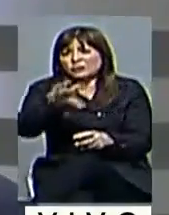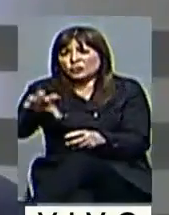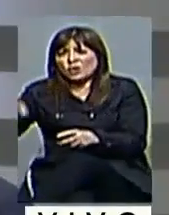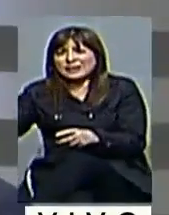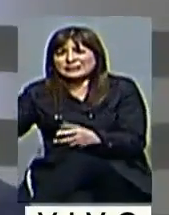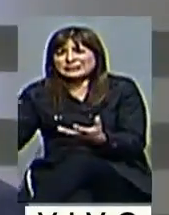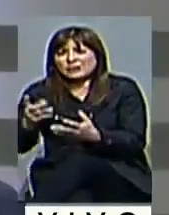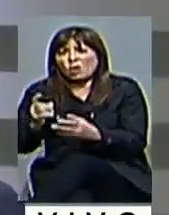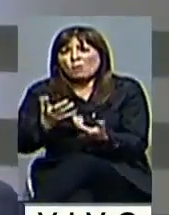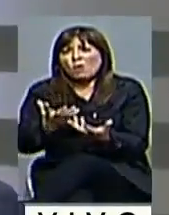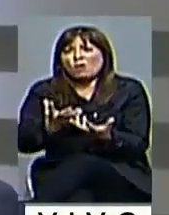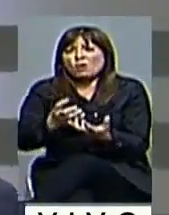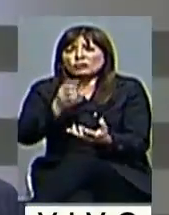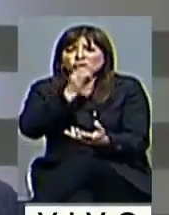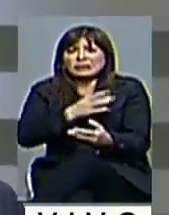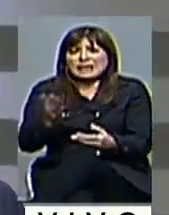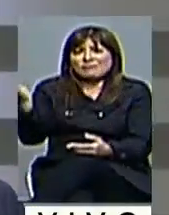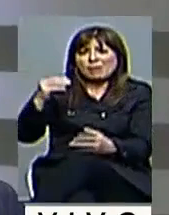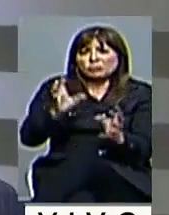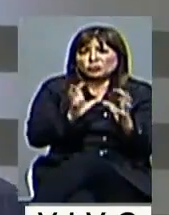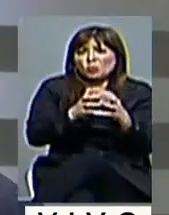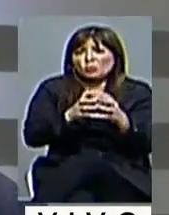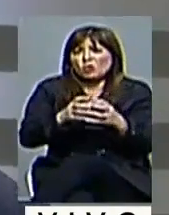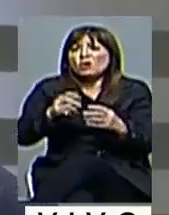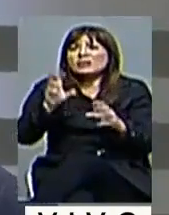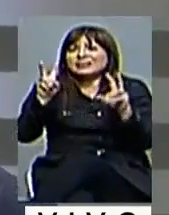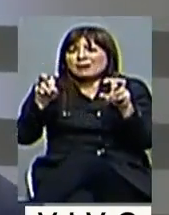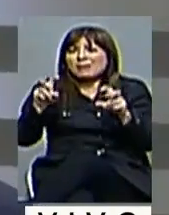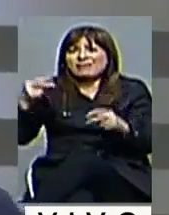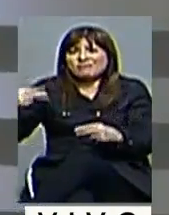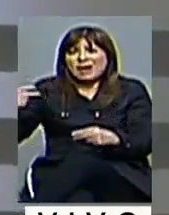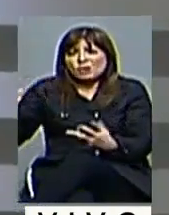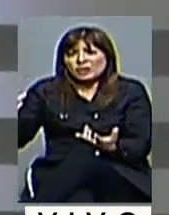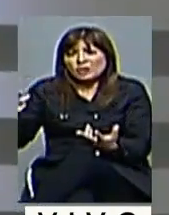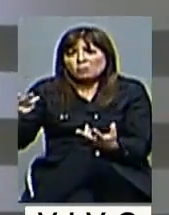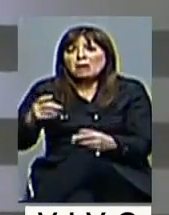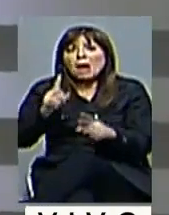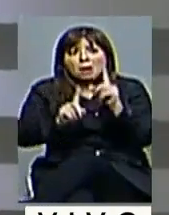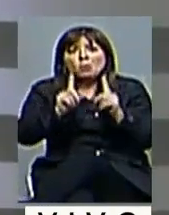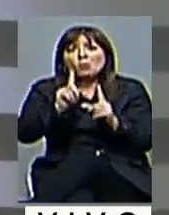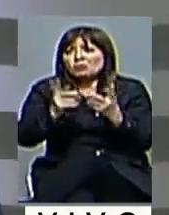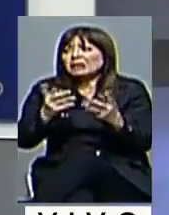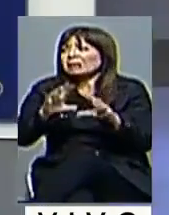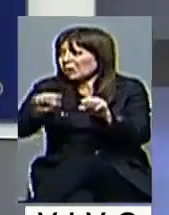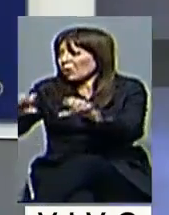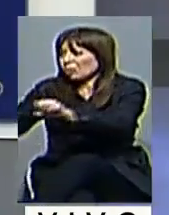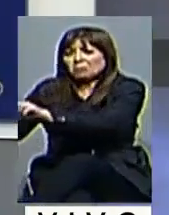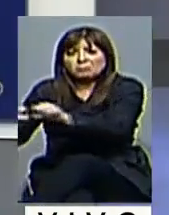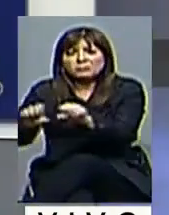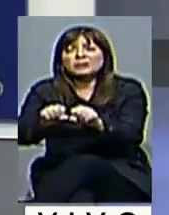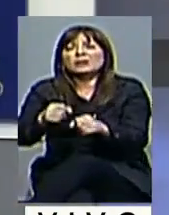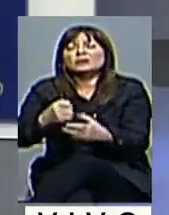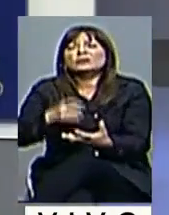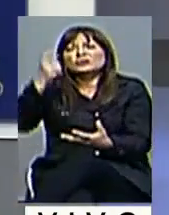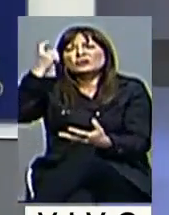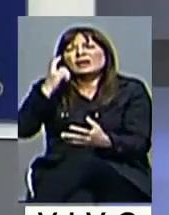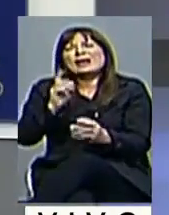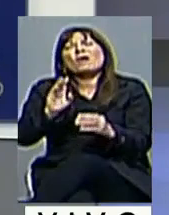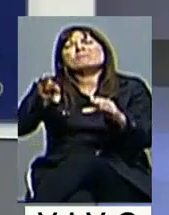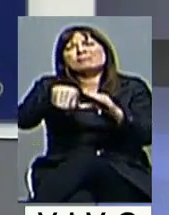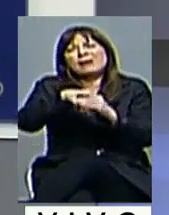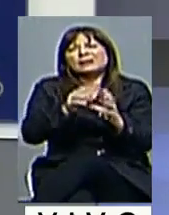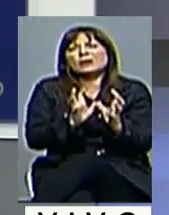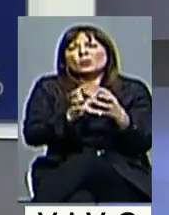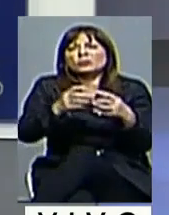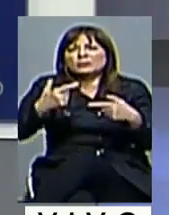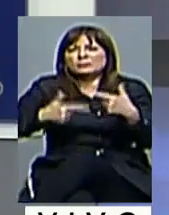interior de lo que sería Chile Vamos, serían los temas valóricos, que para algunas cosas hay bastante consenso. No, evidentemente hacen parte de un conglomerado político